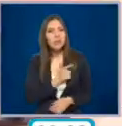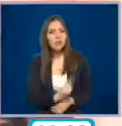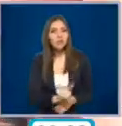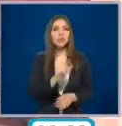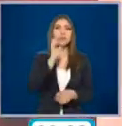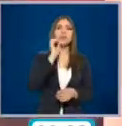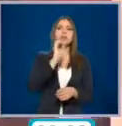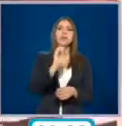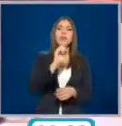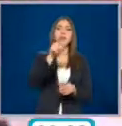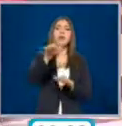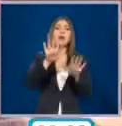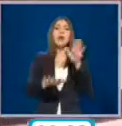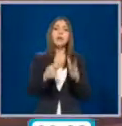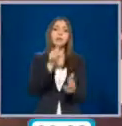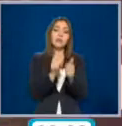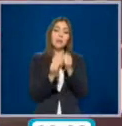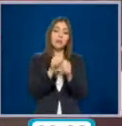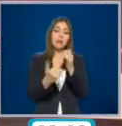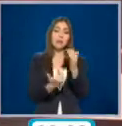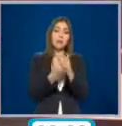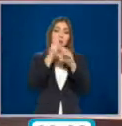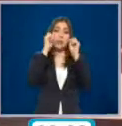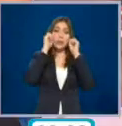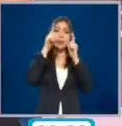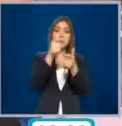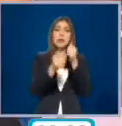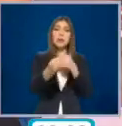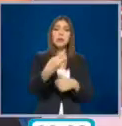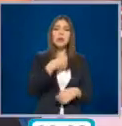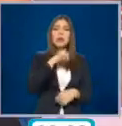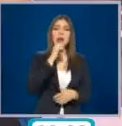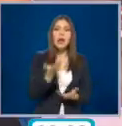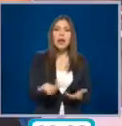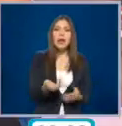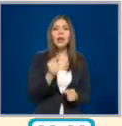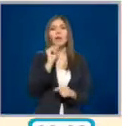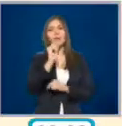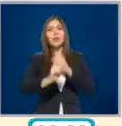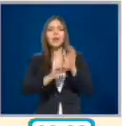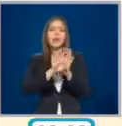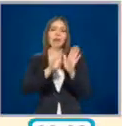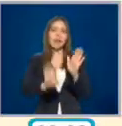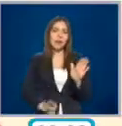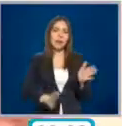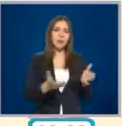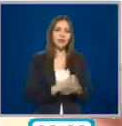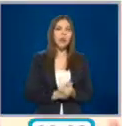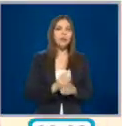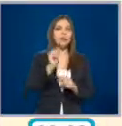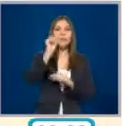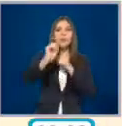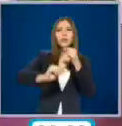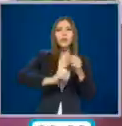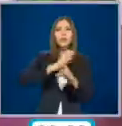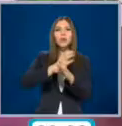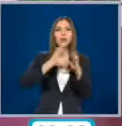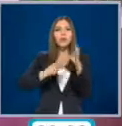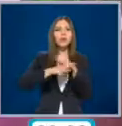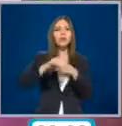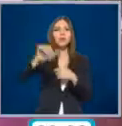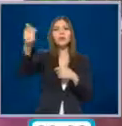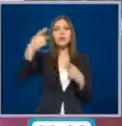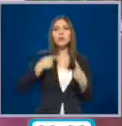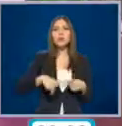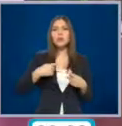que no me escribas a las 7 de la mañana, por ejemplo, ¿no? Y entonces son cosas que uno hace y que la otra persona, pues,